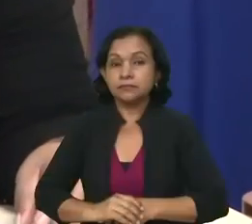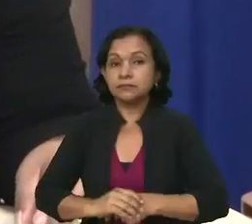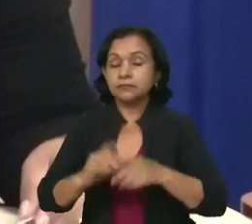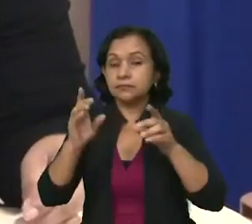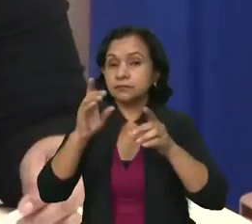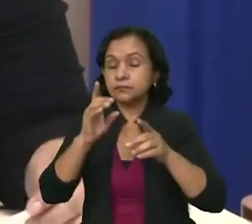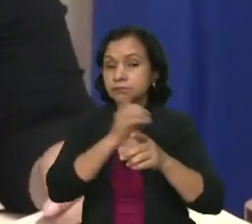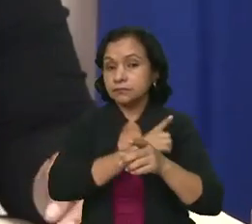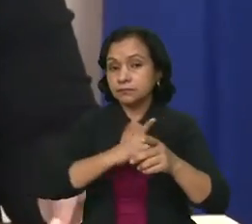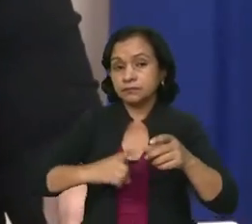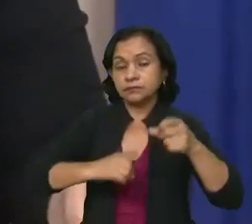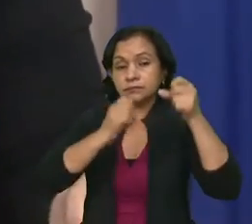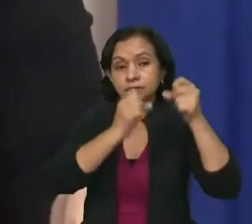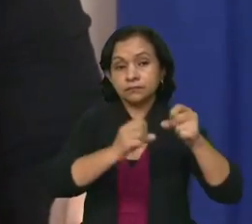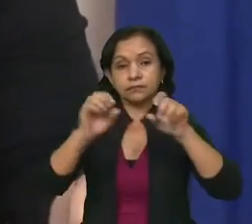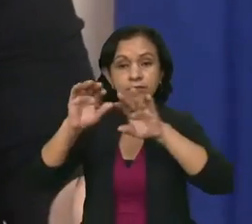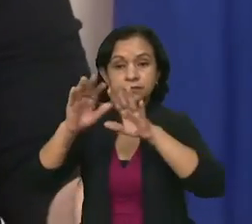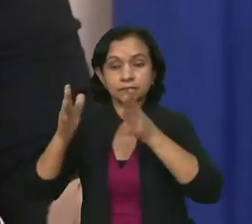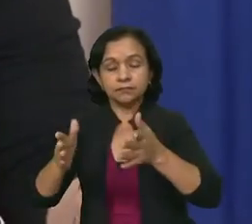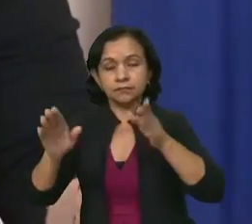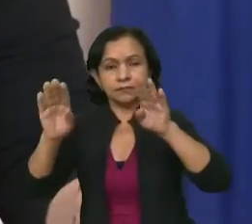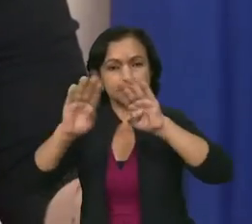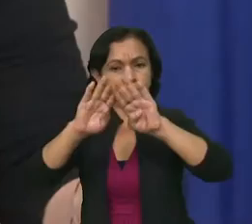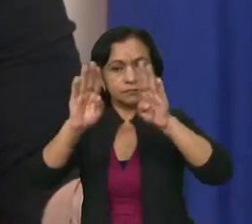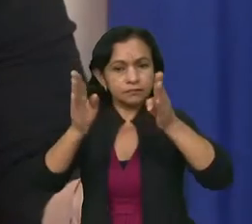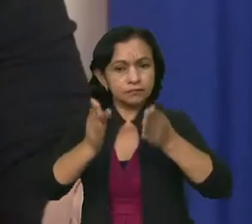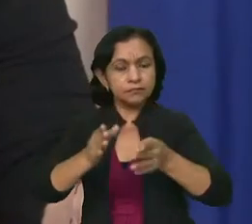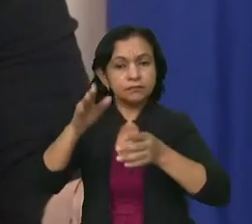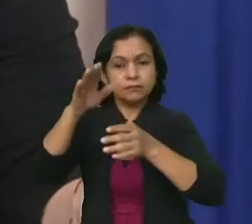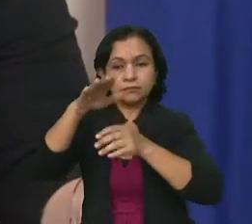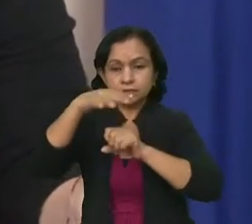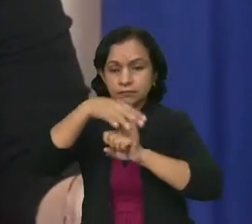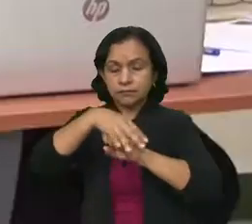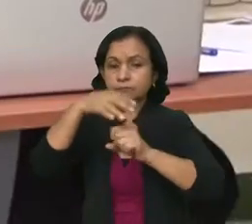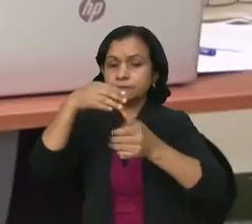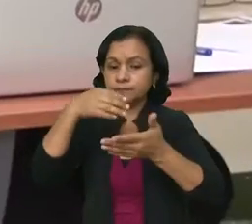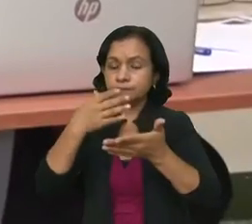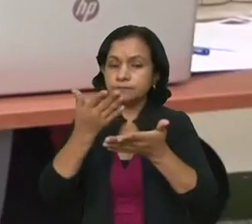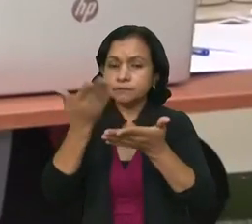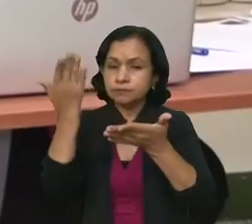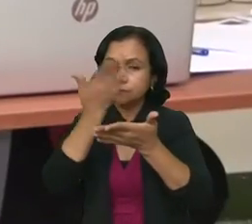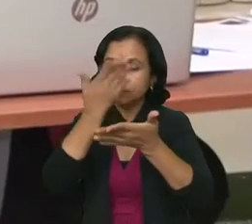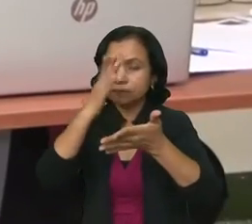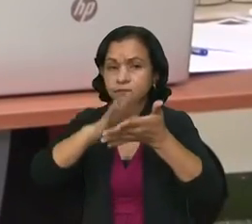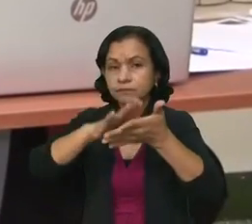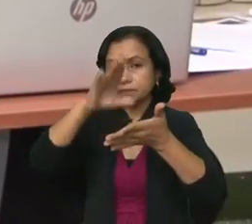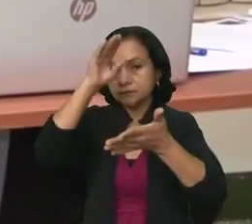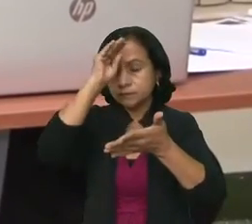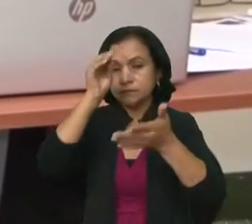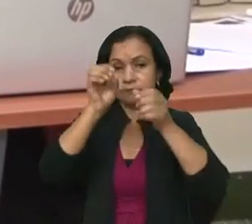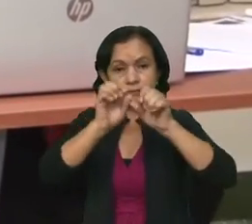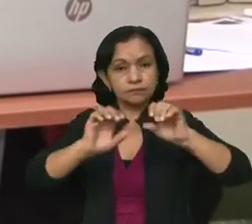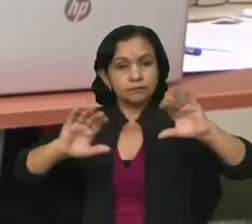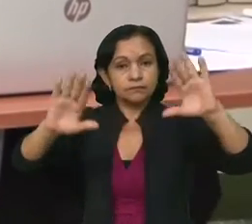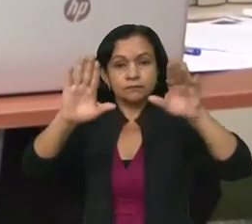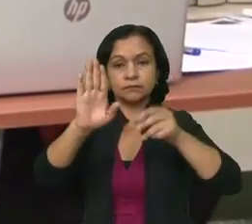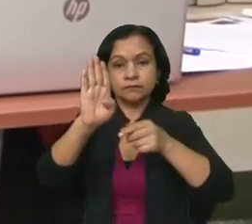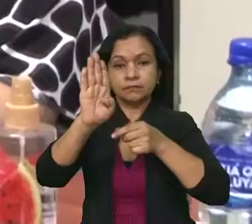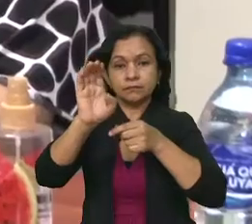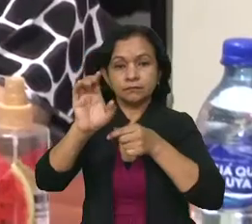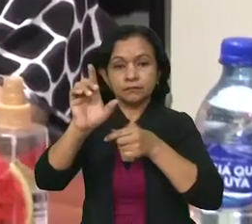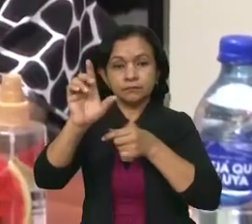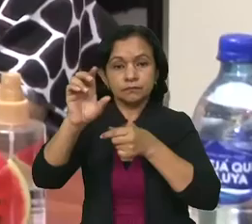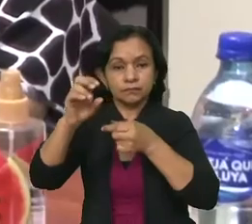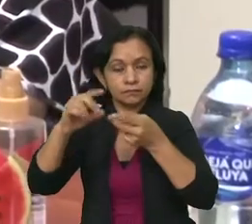Diputados y diputadas de la Comisión de la Mujer de la Asamblea Nacional fortalecieron sus conocimientos sobre las convenciones Belén do Pará y